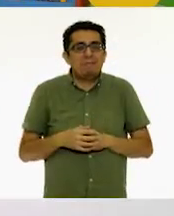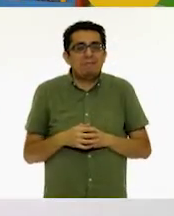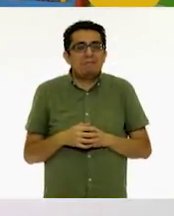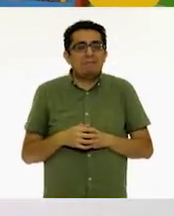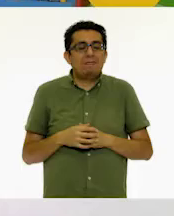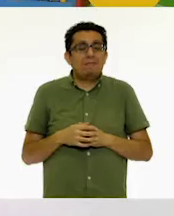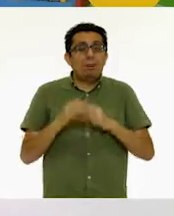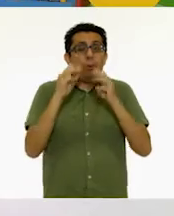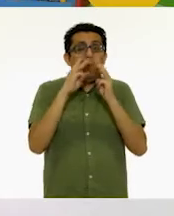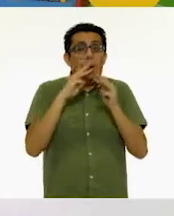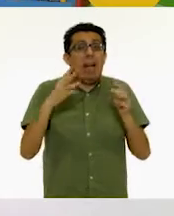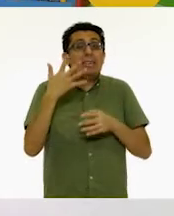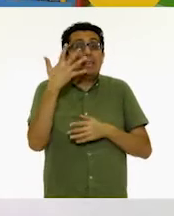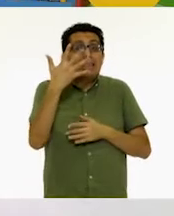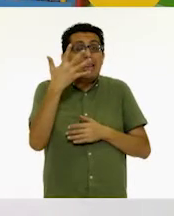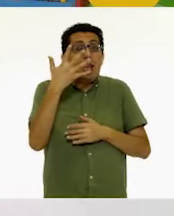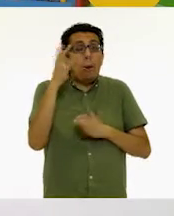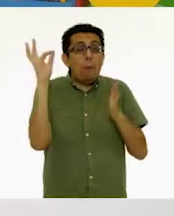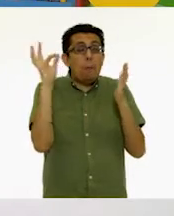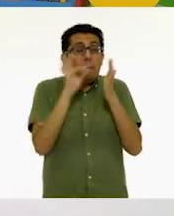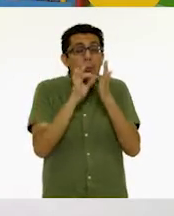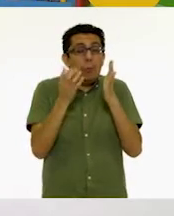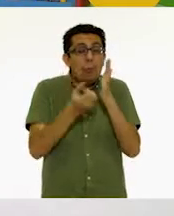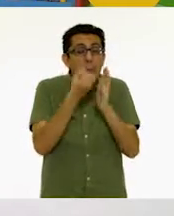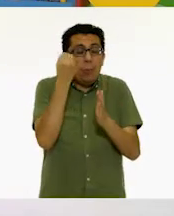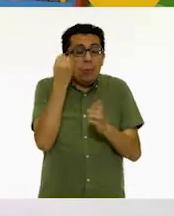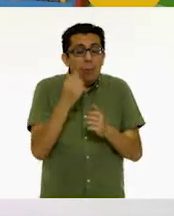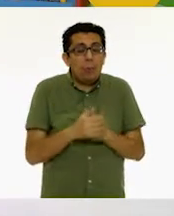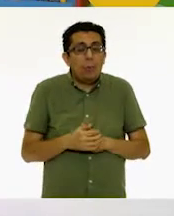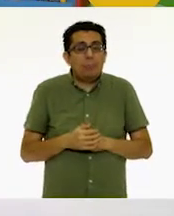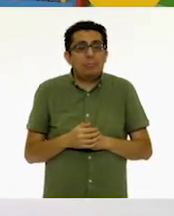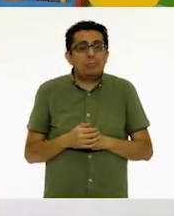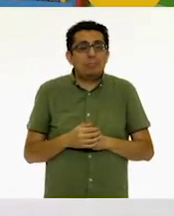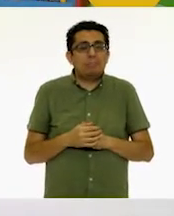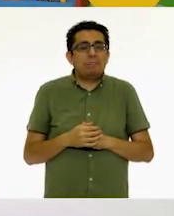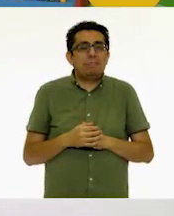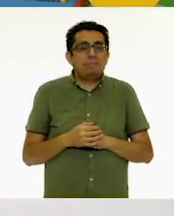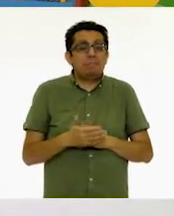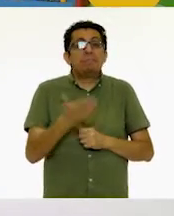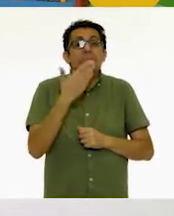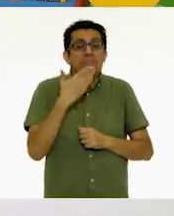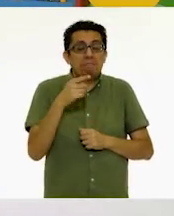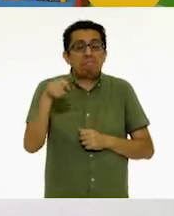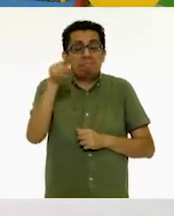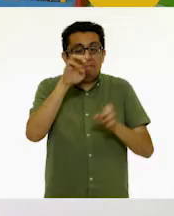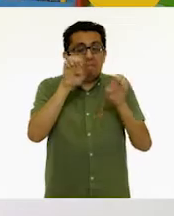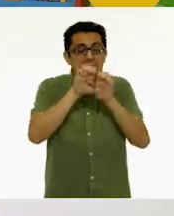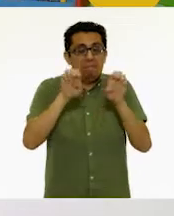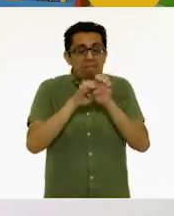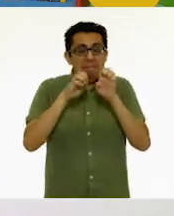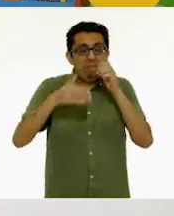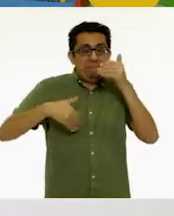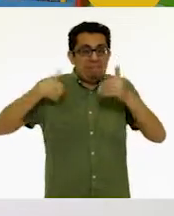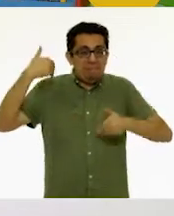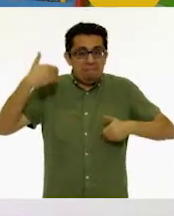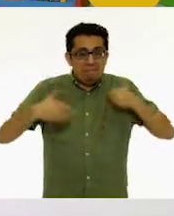¡Guau! ¡Cinco puntos! ¡Cinco puntos! Muy bien, divertidos. Tenemos que tomar